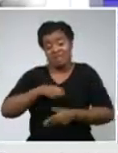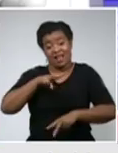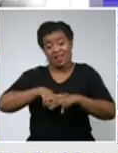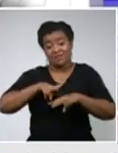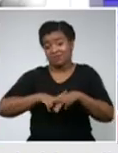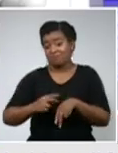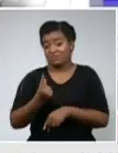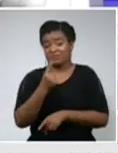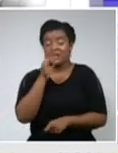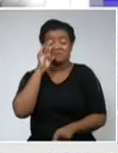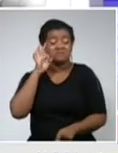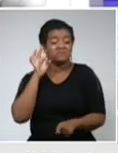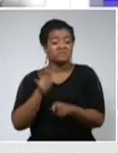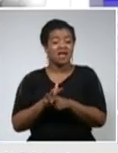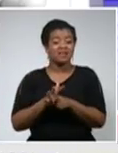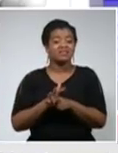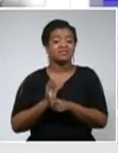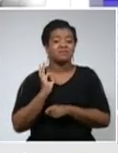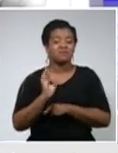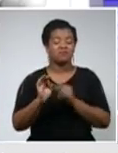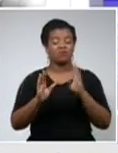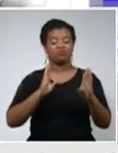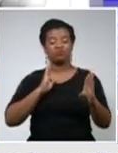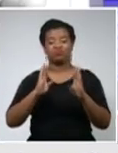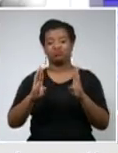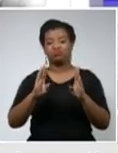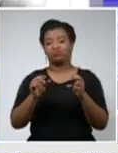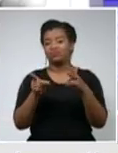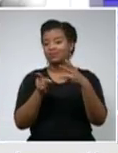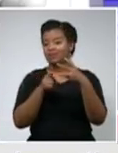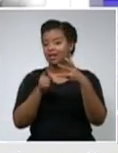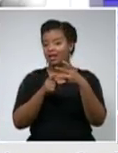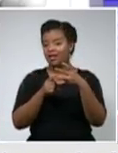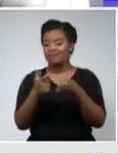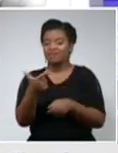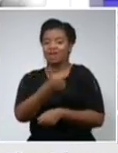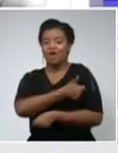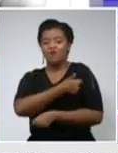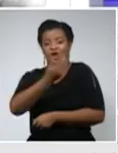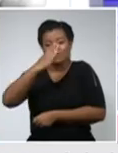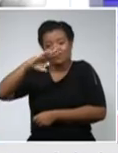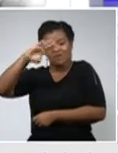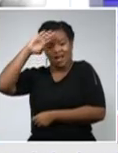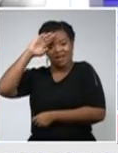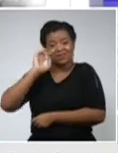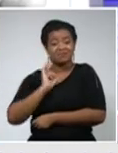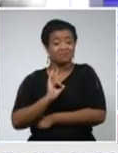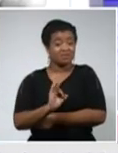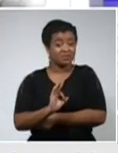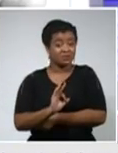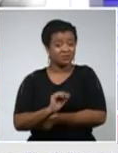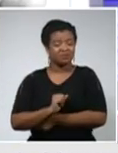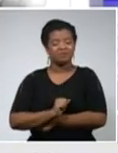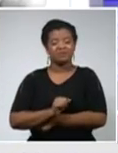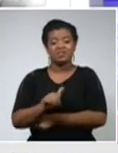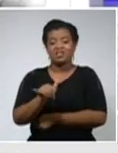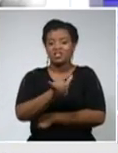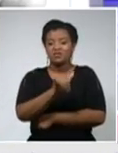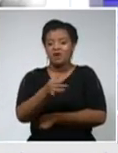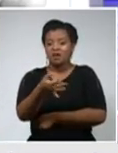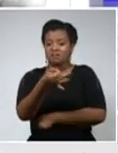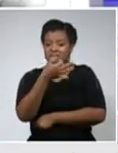comienzo del ensayo clínico fase 3 de la vacuna cubana Soberana 02. Y Biocuba Pharma, el